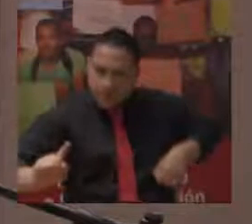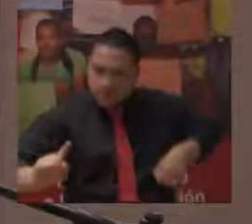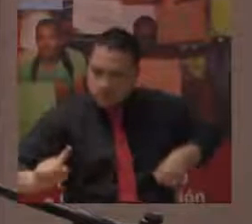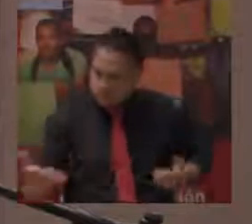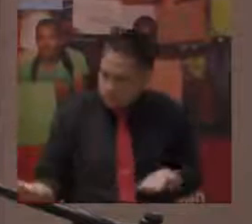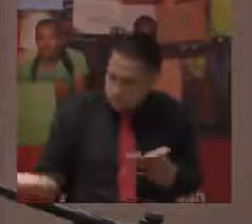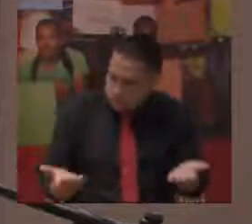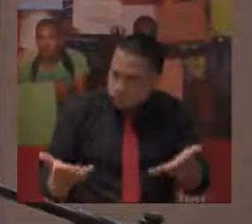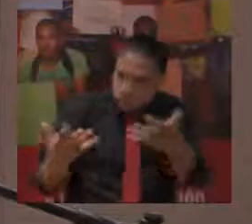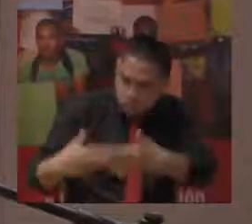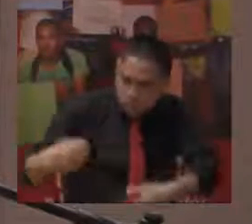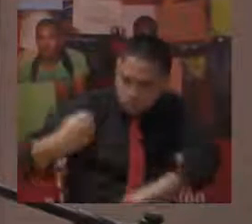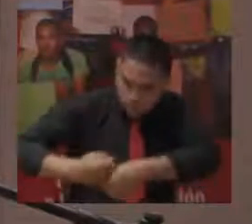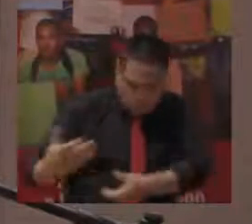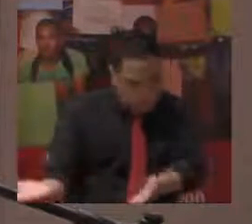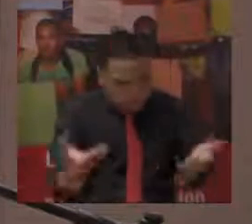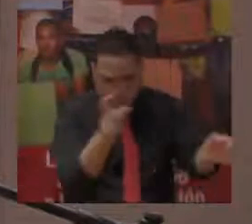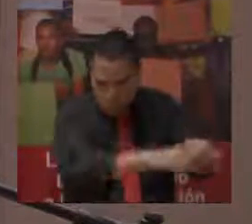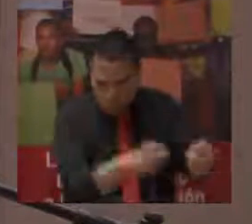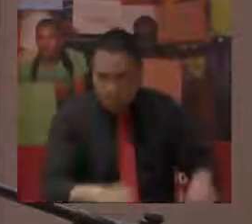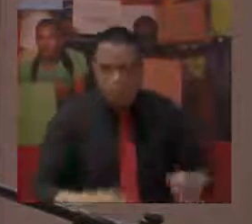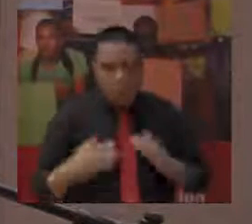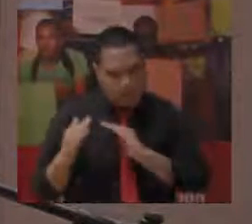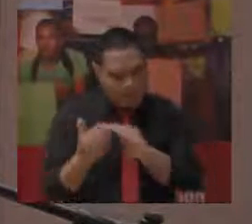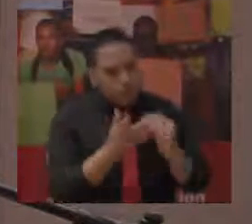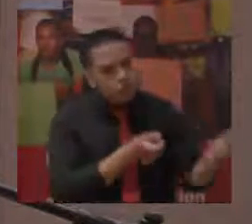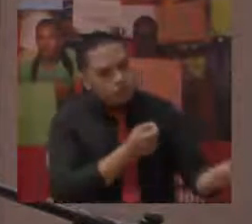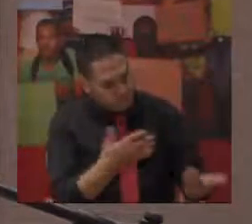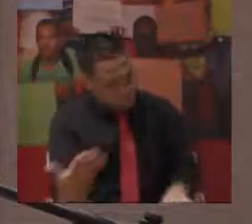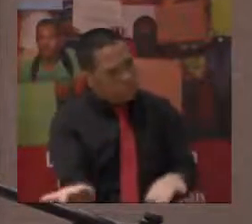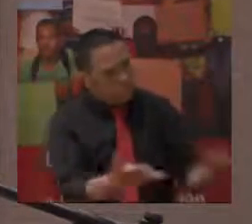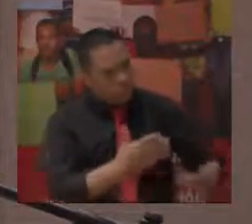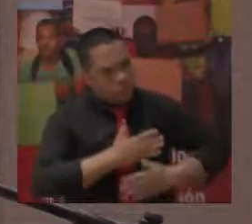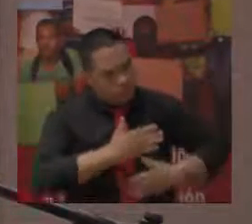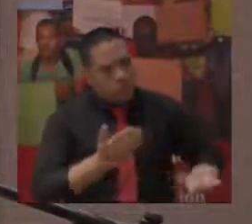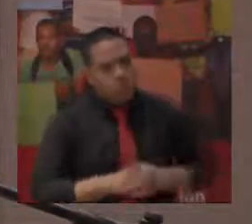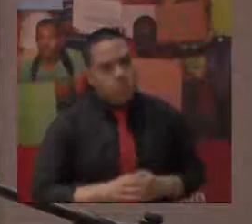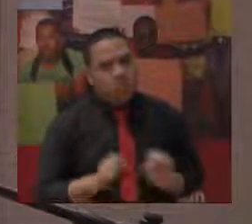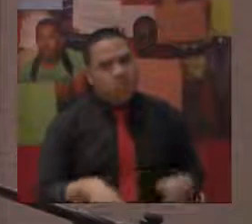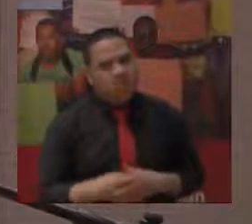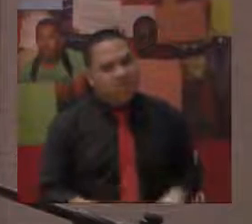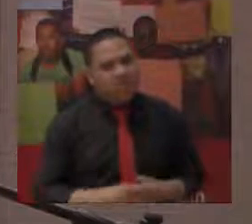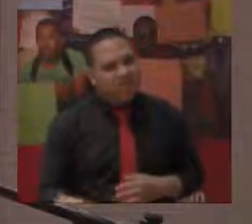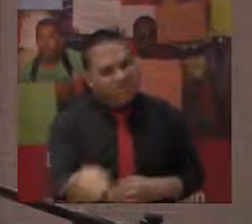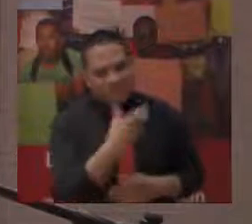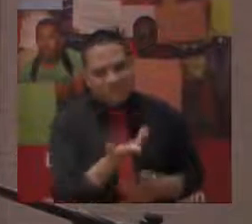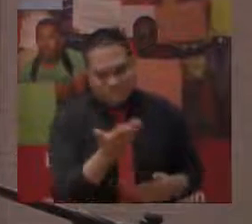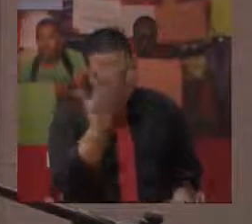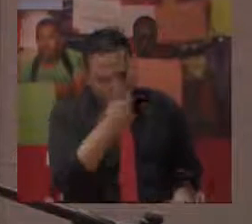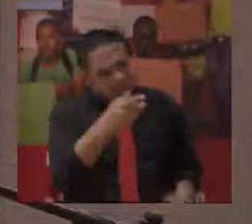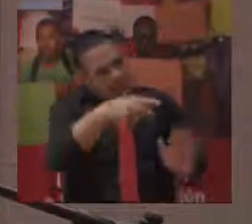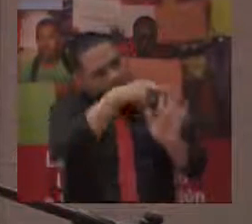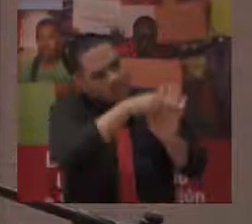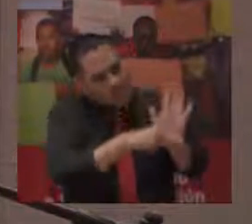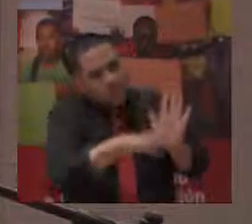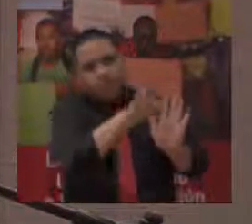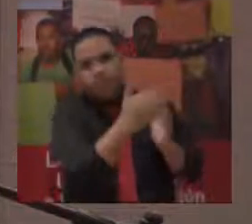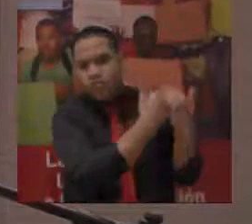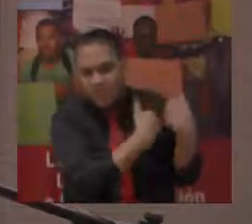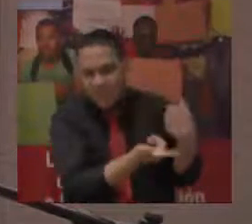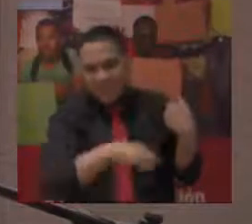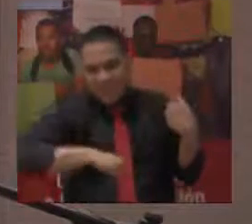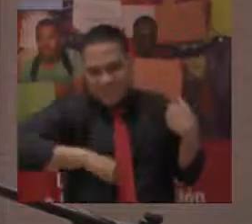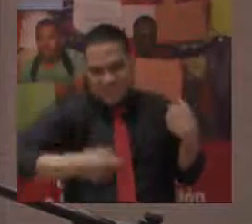en nuestras empresas, en nuestras casas, como vecinos, como ciudadanos con plenos deberes y plenos derechos?